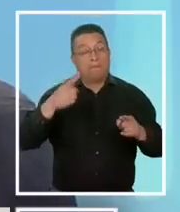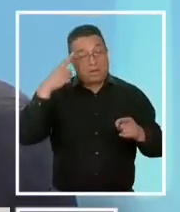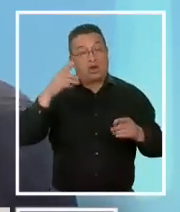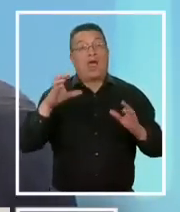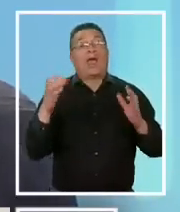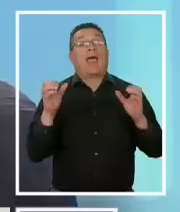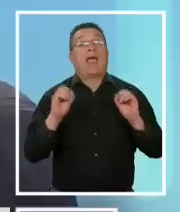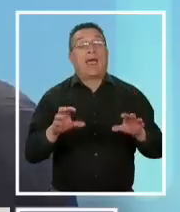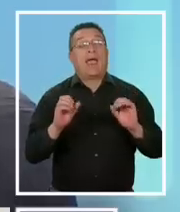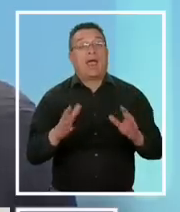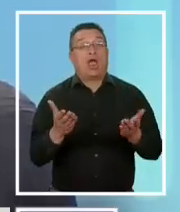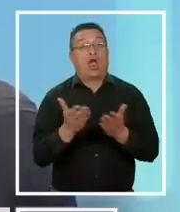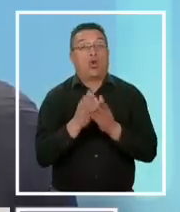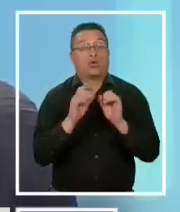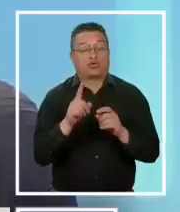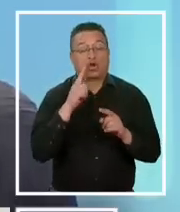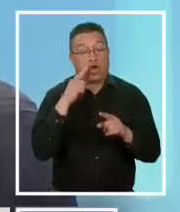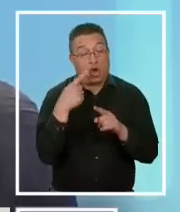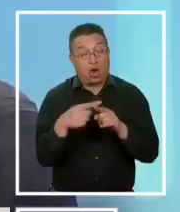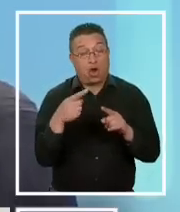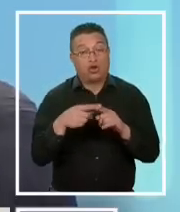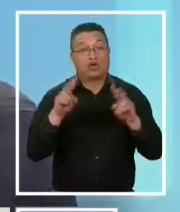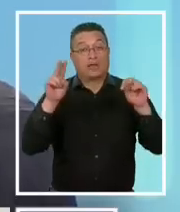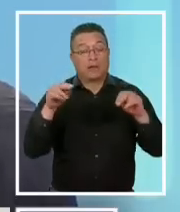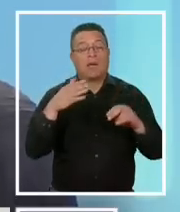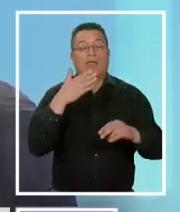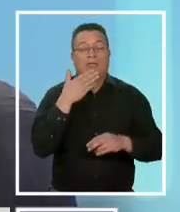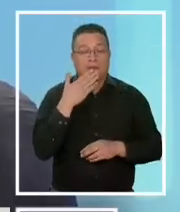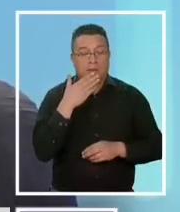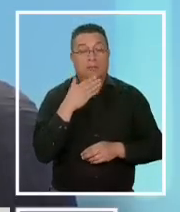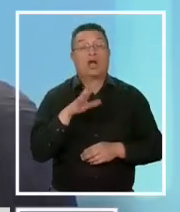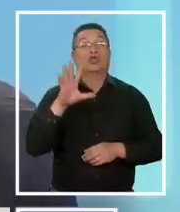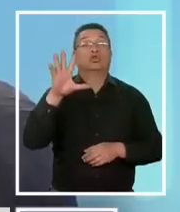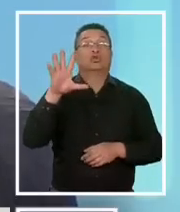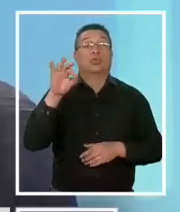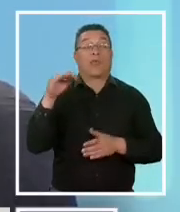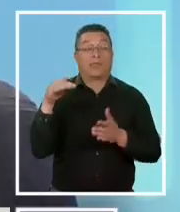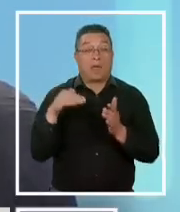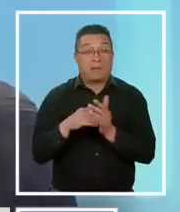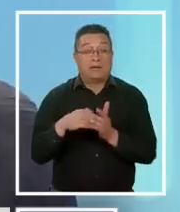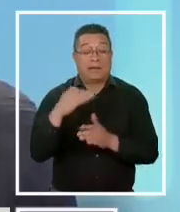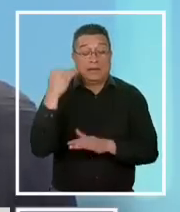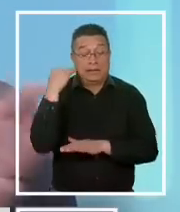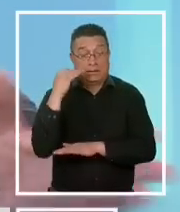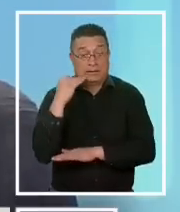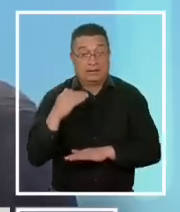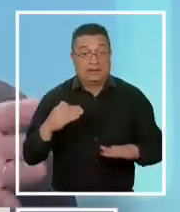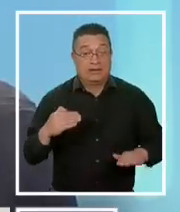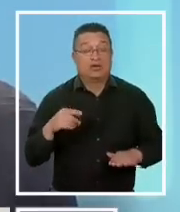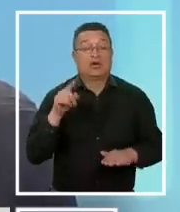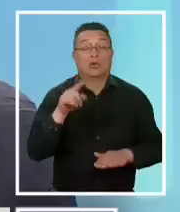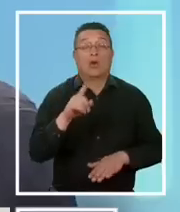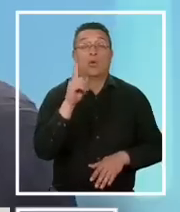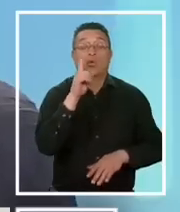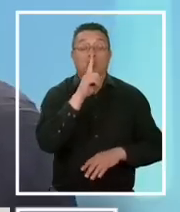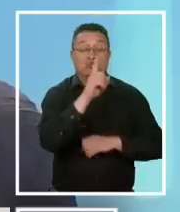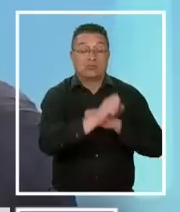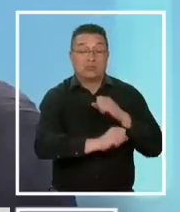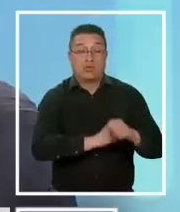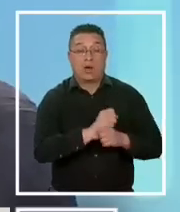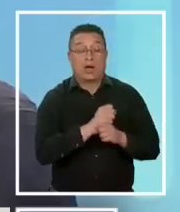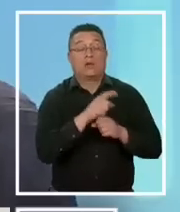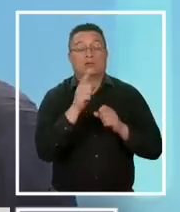y estamos viendo otro tema que también es Espeluznante 50.000 niños o niñas en el último año